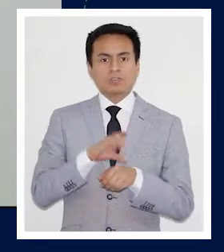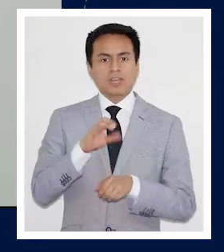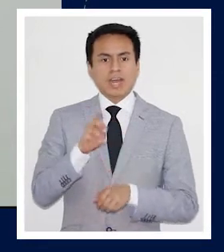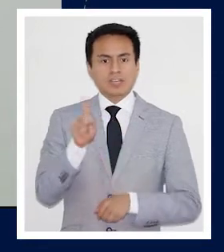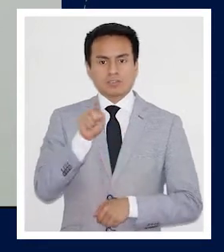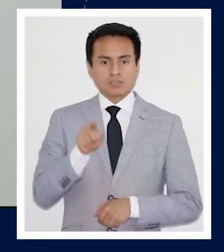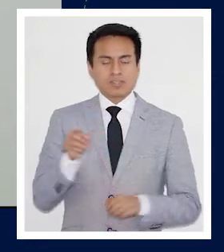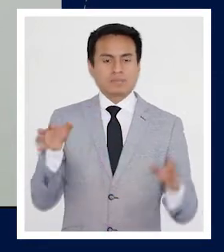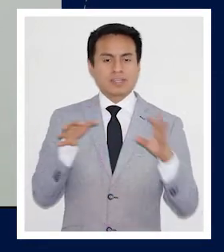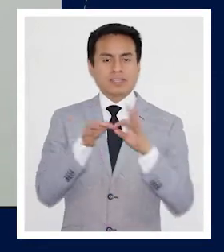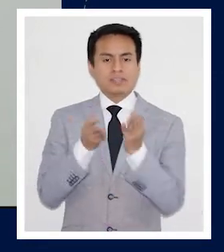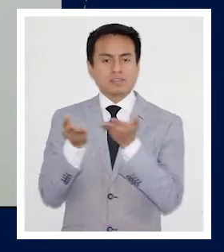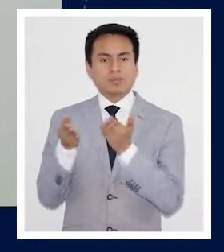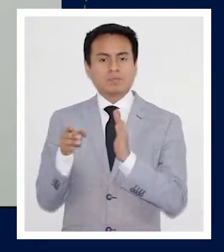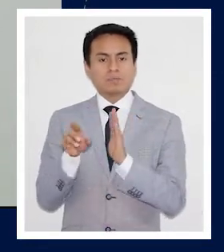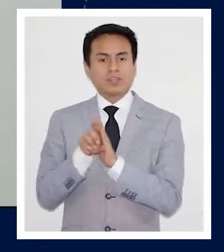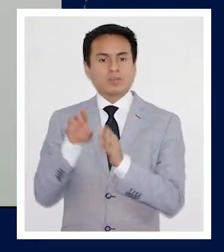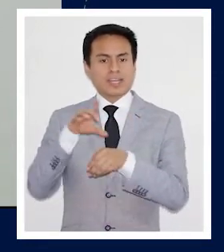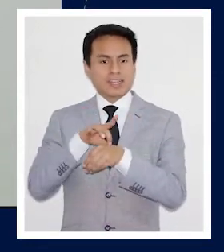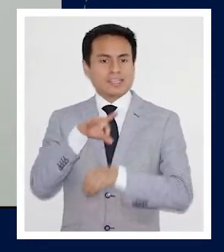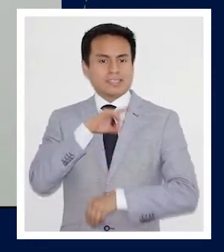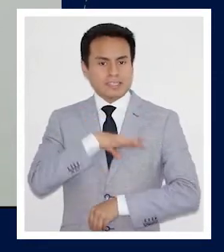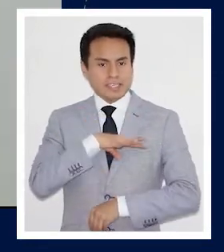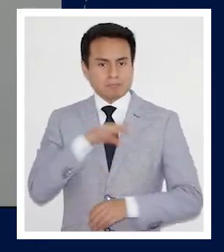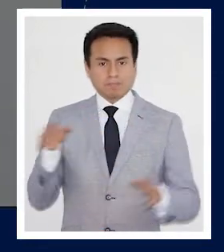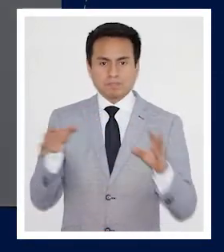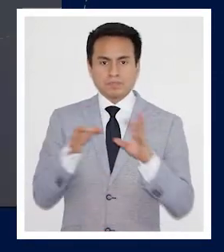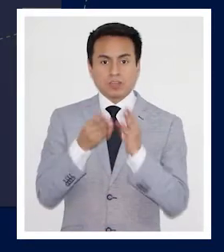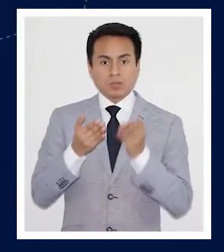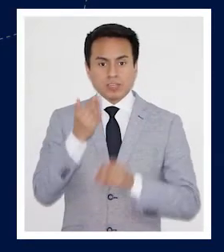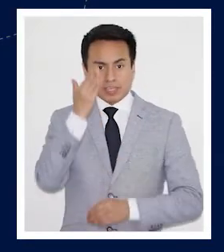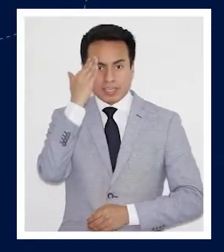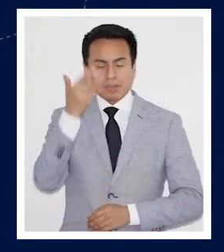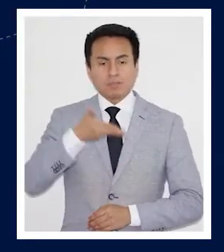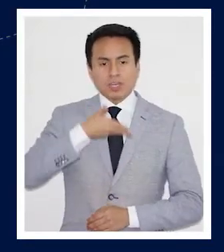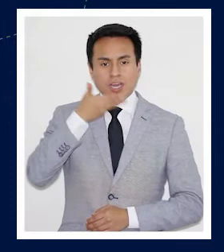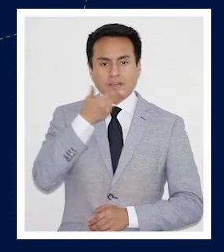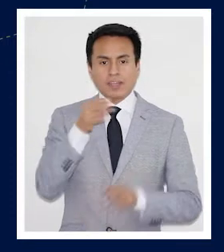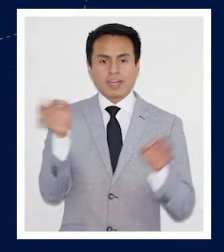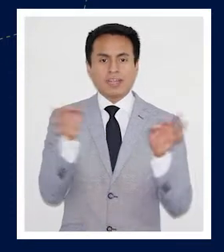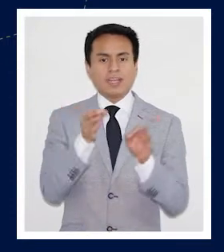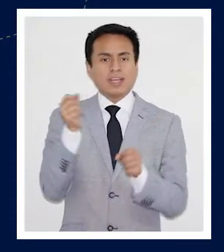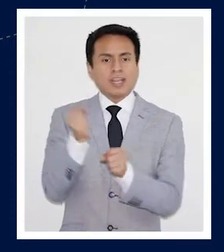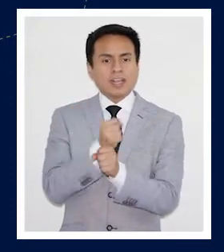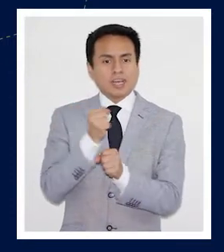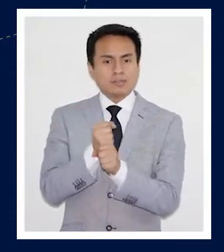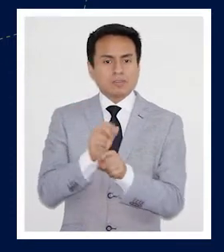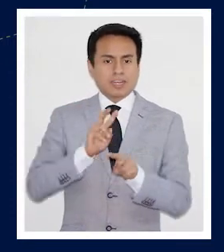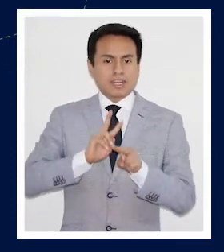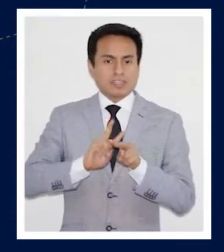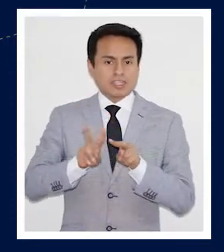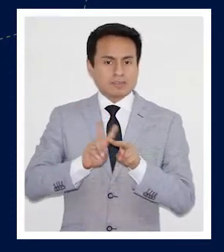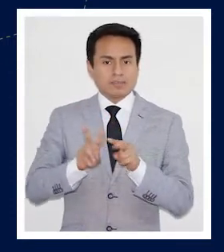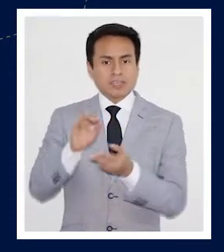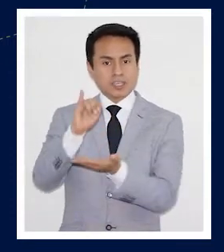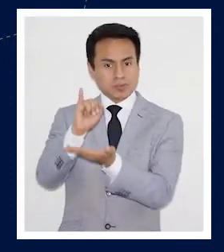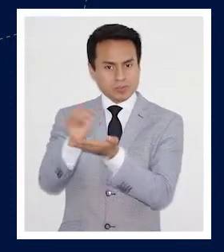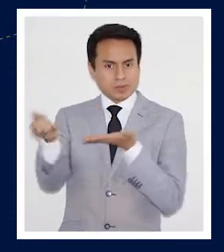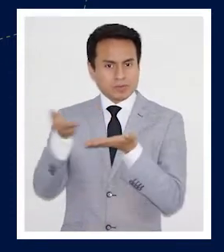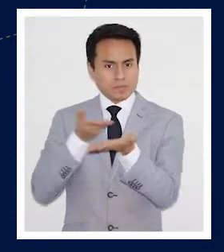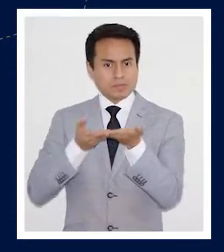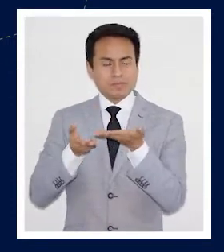Dr. Carlos Ibar, dependiente del Servicio Médico Legal de Chile. Y hoy les voy a hablar de la labor que hemos llevado